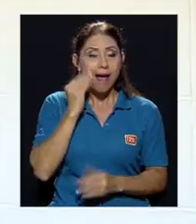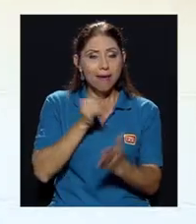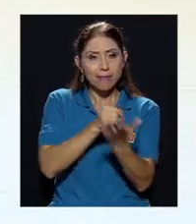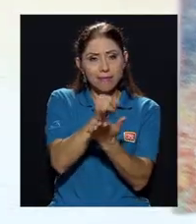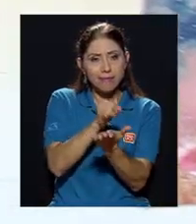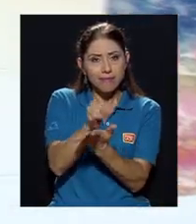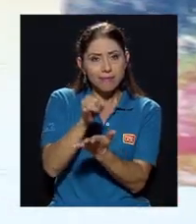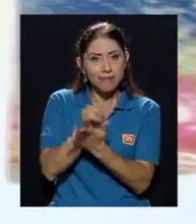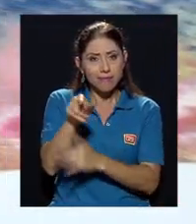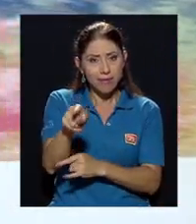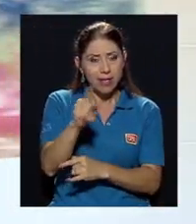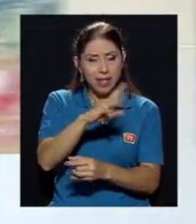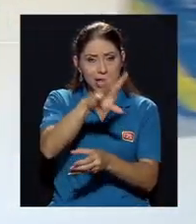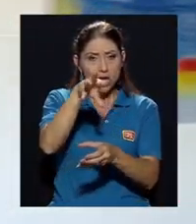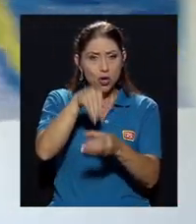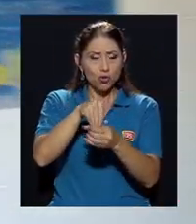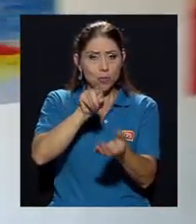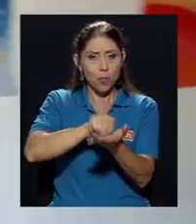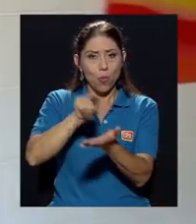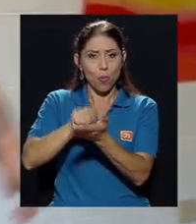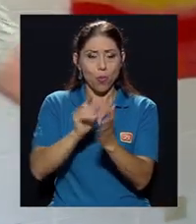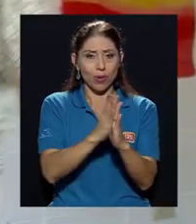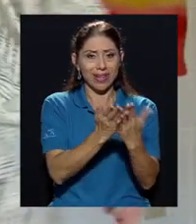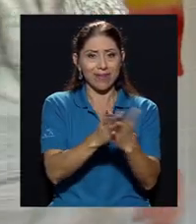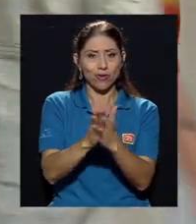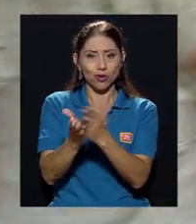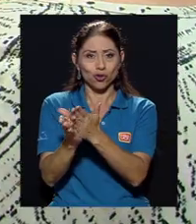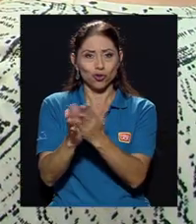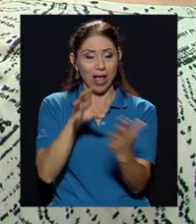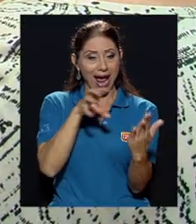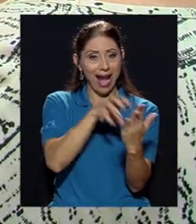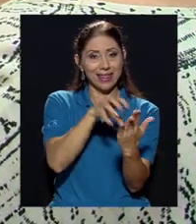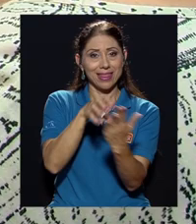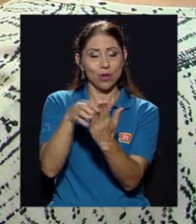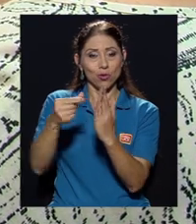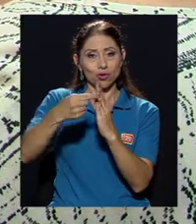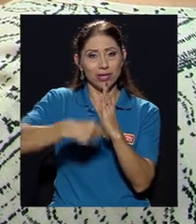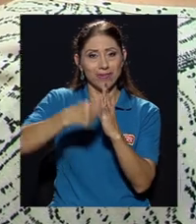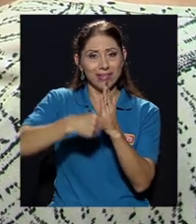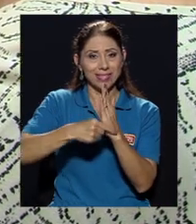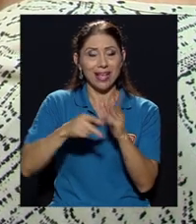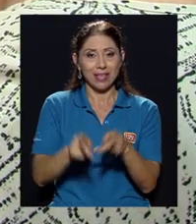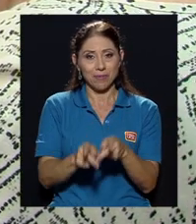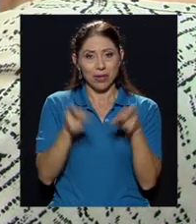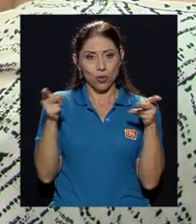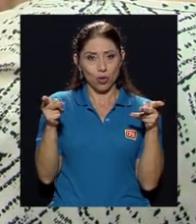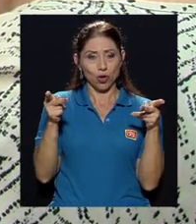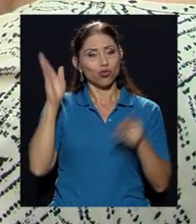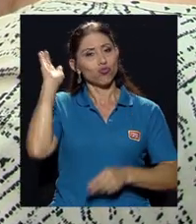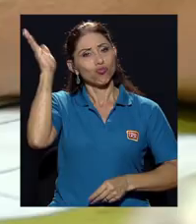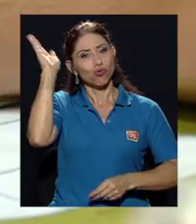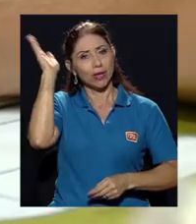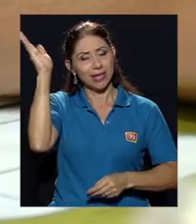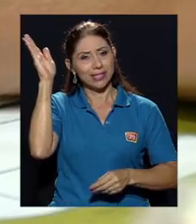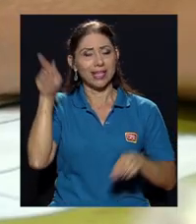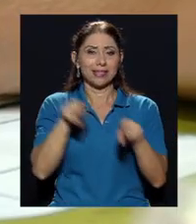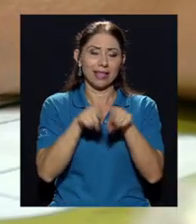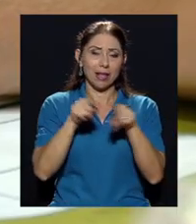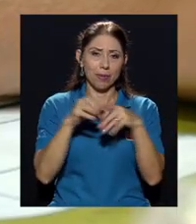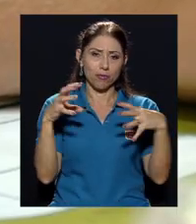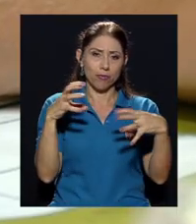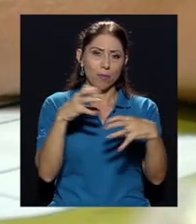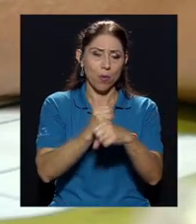de la investigación incluye la publicación de libros, artículos de revista y periódicos, ponencias y memorias de